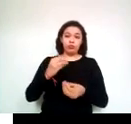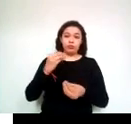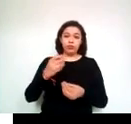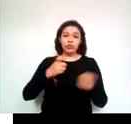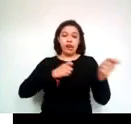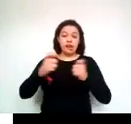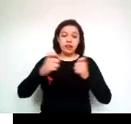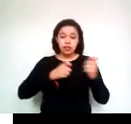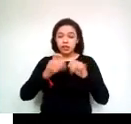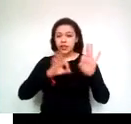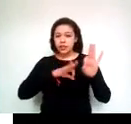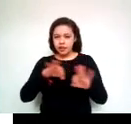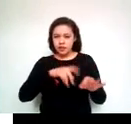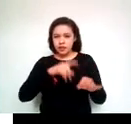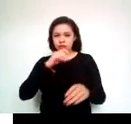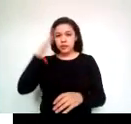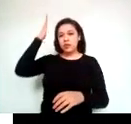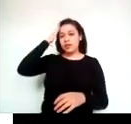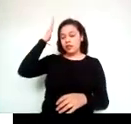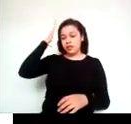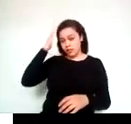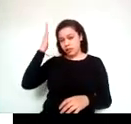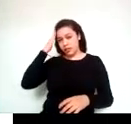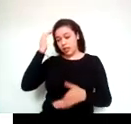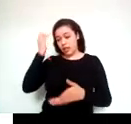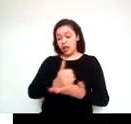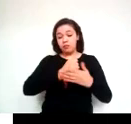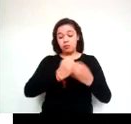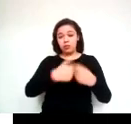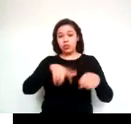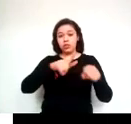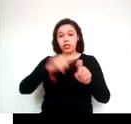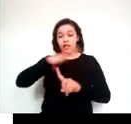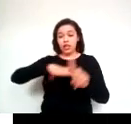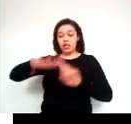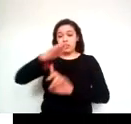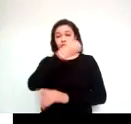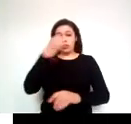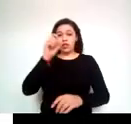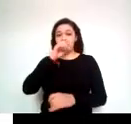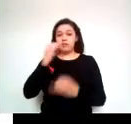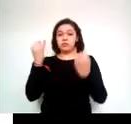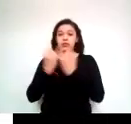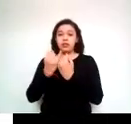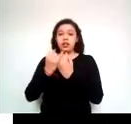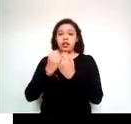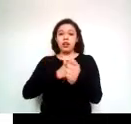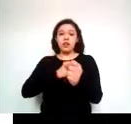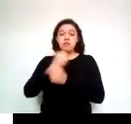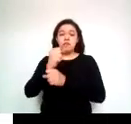trabajo, en el liderazgo, en el apoyo social, en el entorno organizacional y sobre todo cuando hay violencia